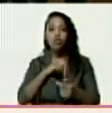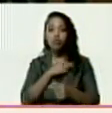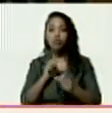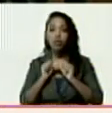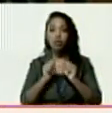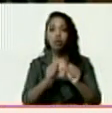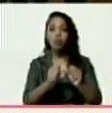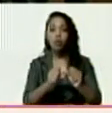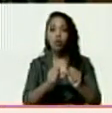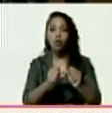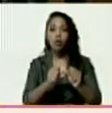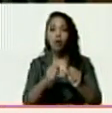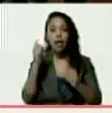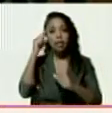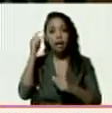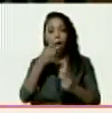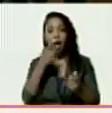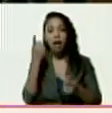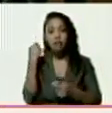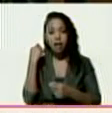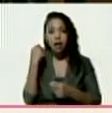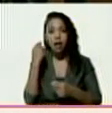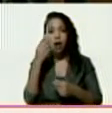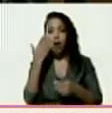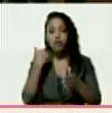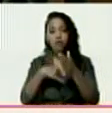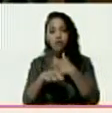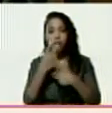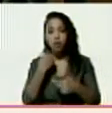que el día de ayer no fuimos nosotros. Hubo un secretario